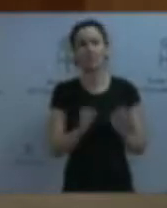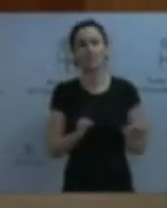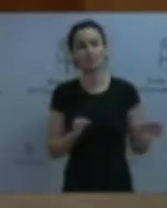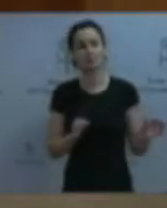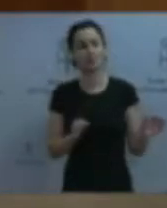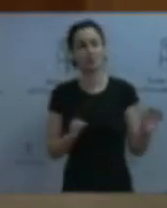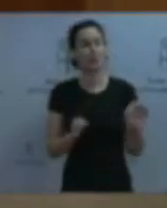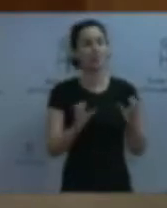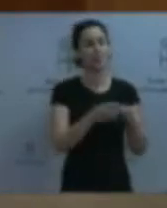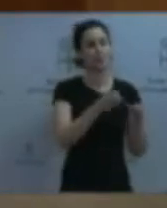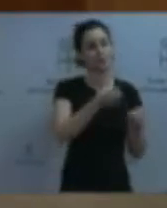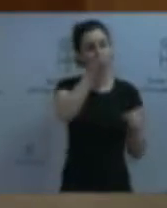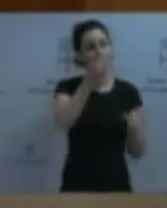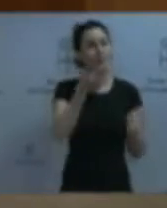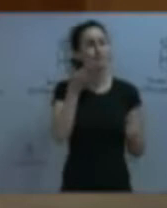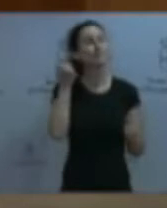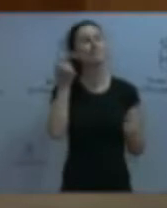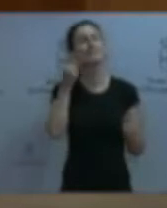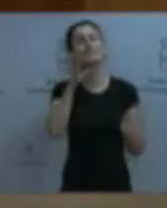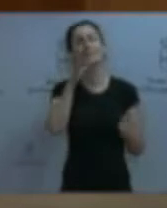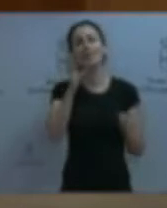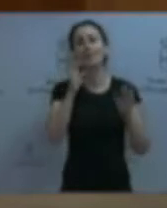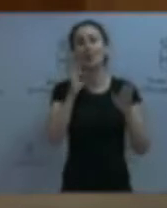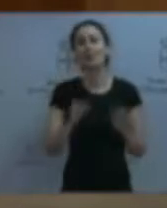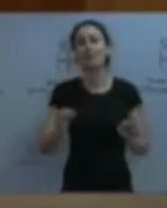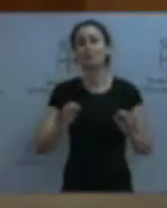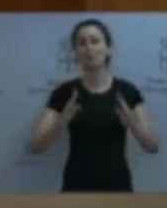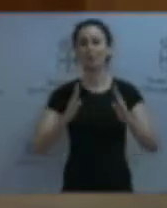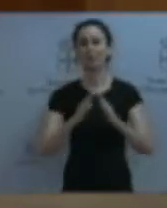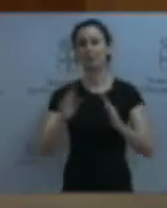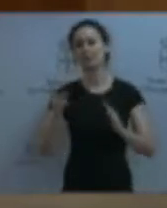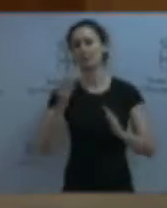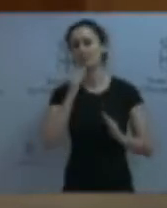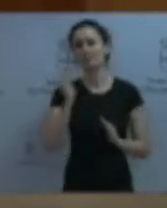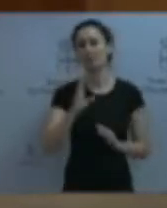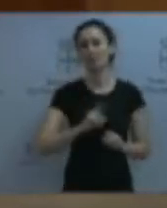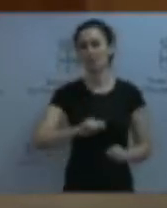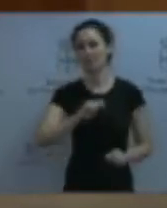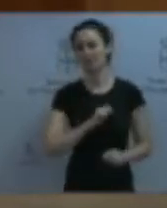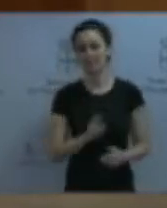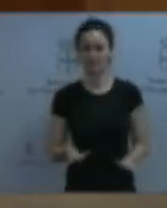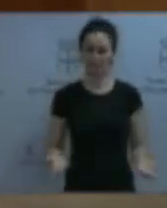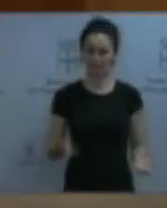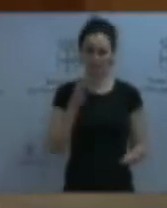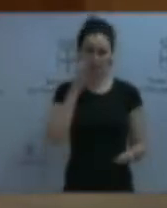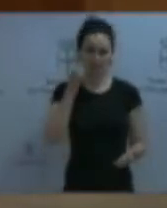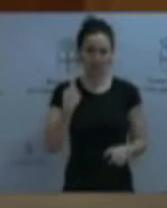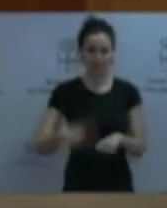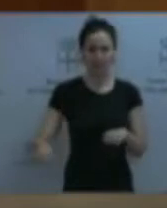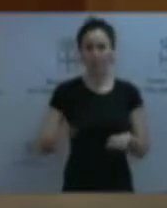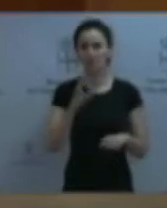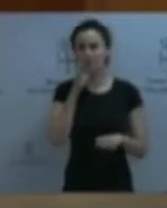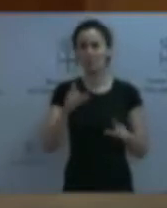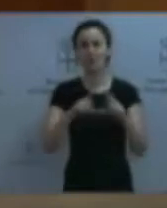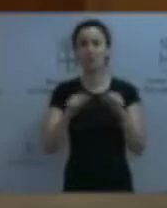presumir públicamente de que el parque de vivienda público es el segundo mejor de España, cuando la realidad es que Asturias